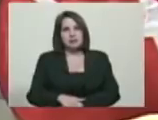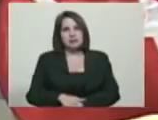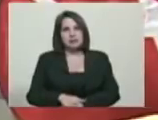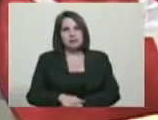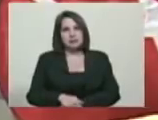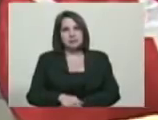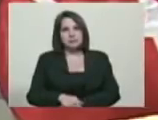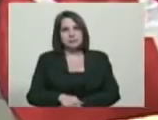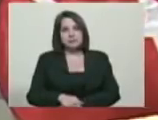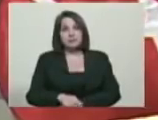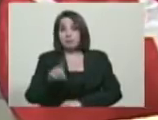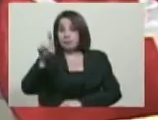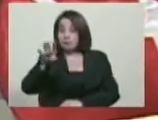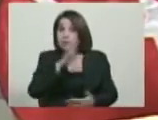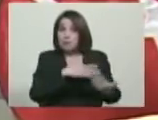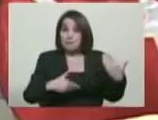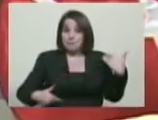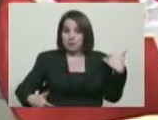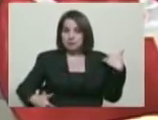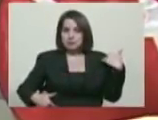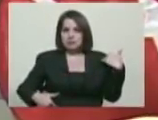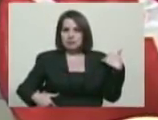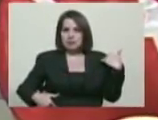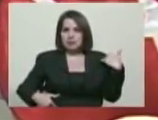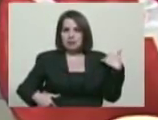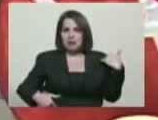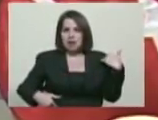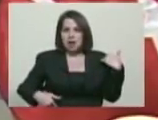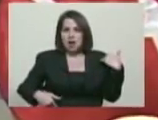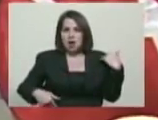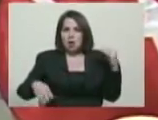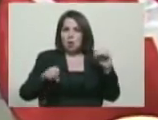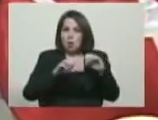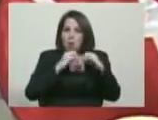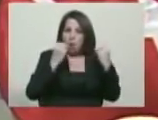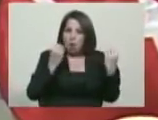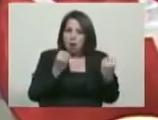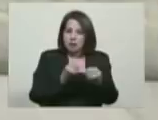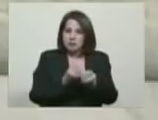y además es presidente de la Organización de Cooperación Islámica.